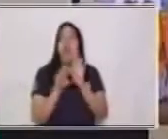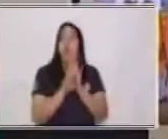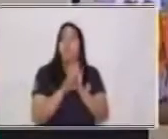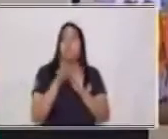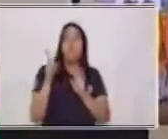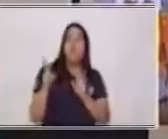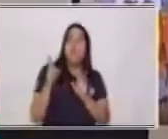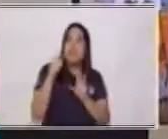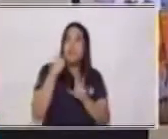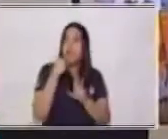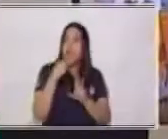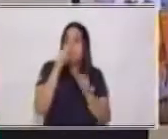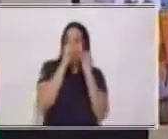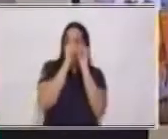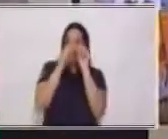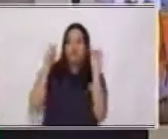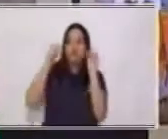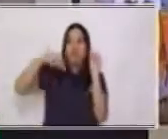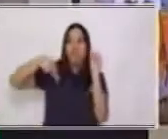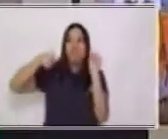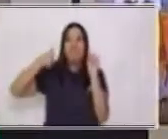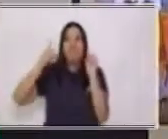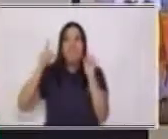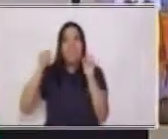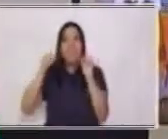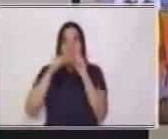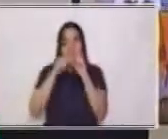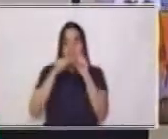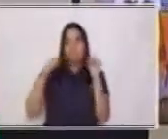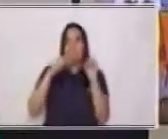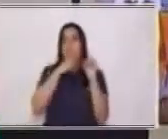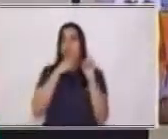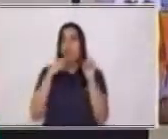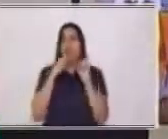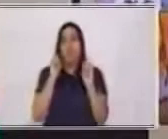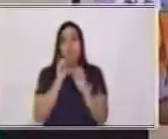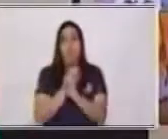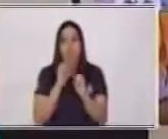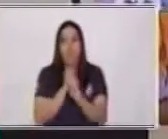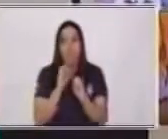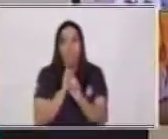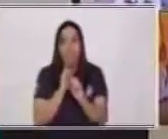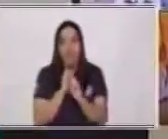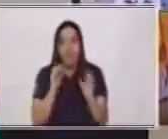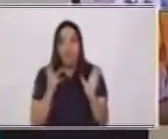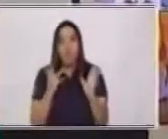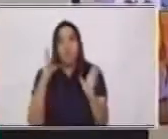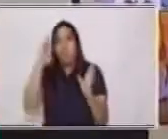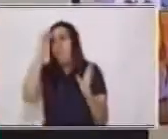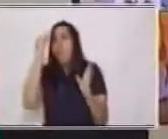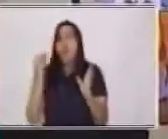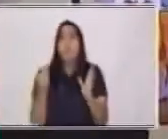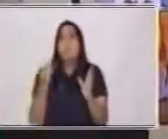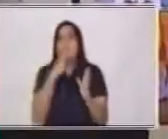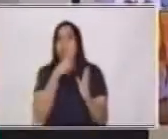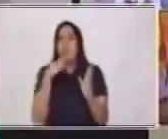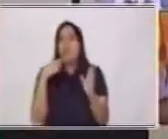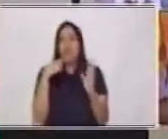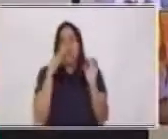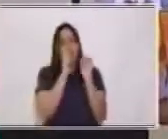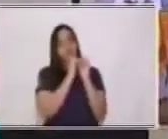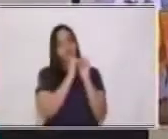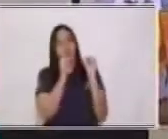nada subrayada con rojo. ¿Y por qué tenemos la palabra subrayada con rojo? Porque cuando